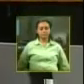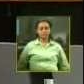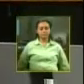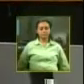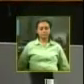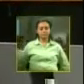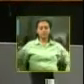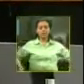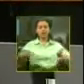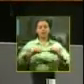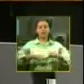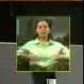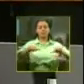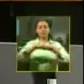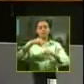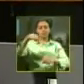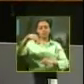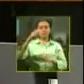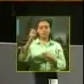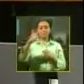asambleísta Linda Machuca.